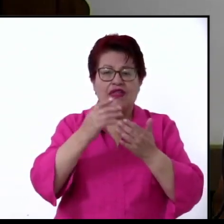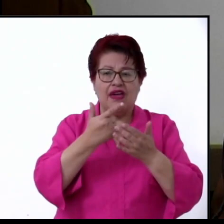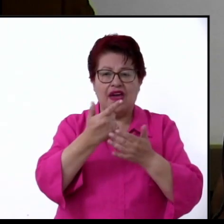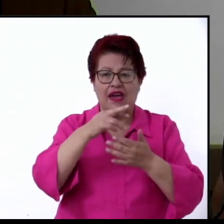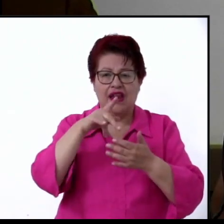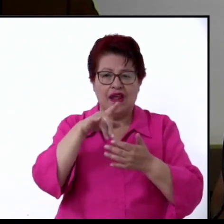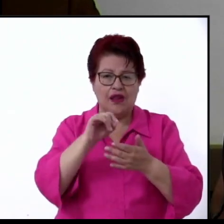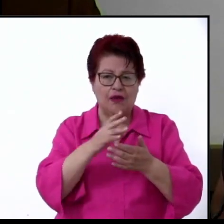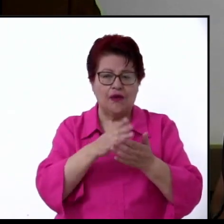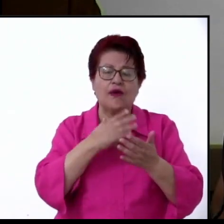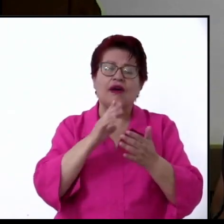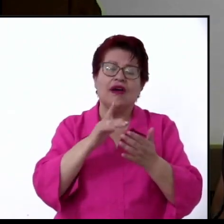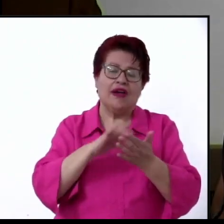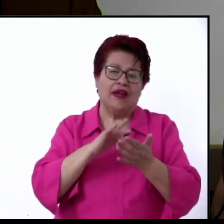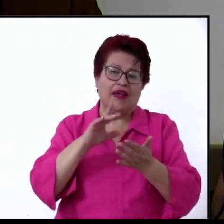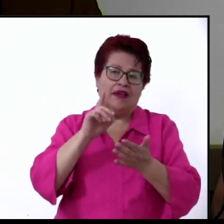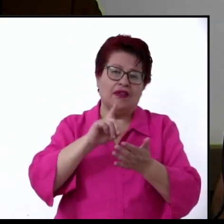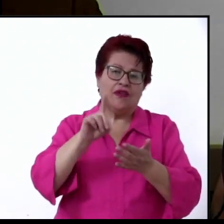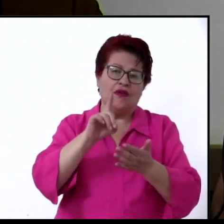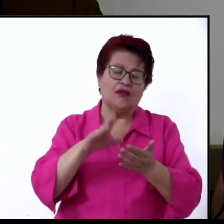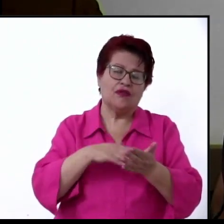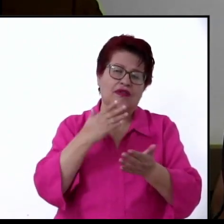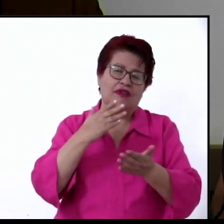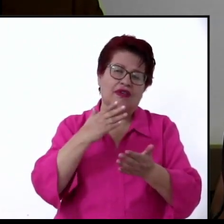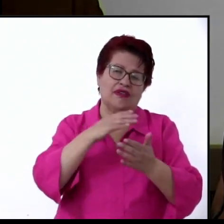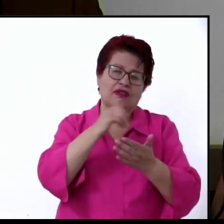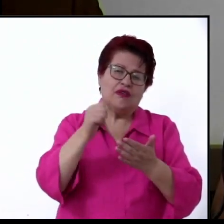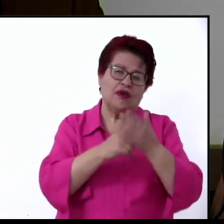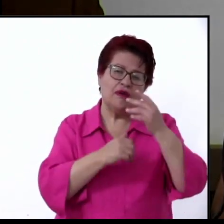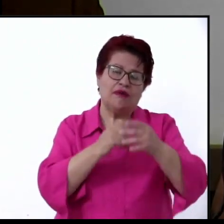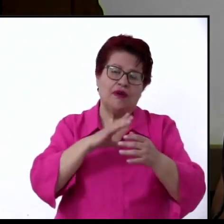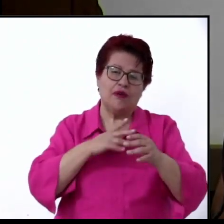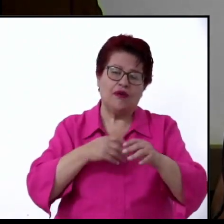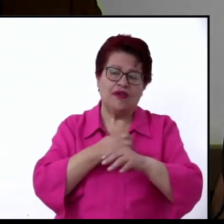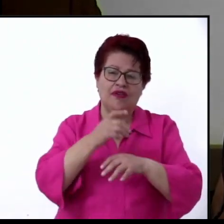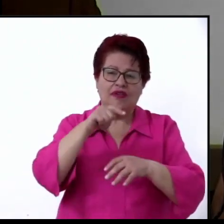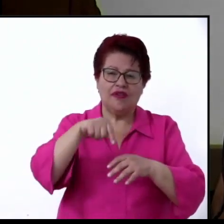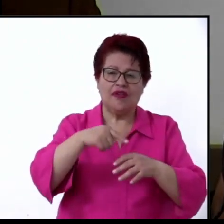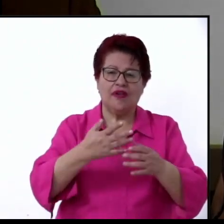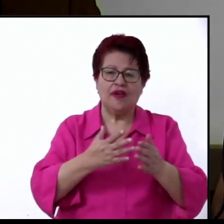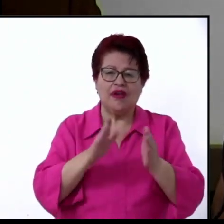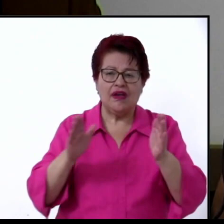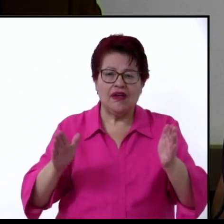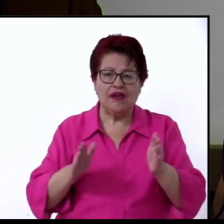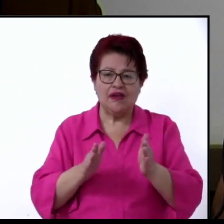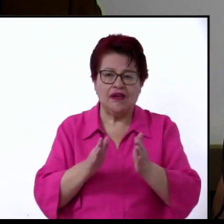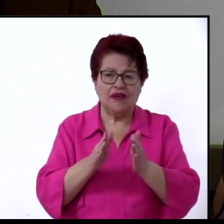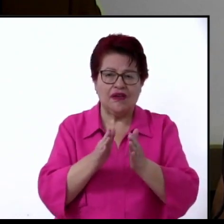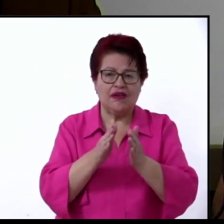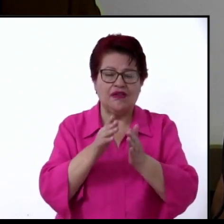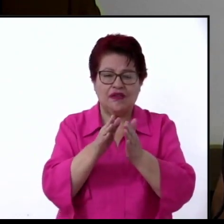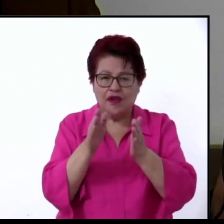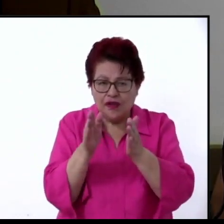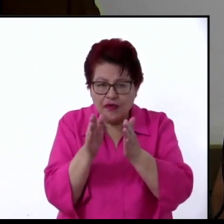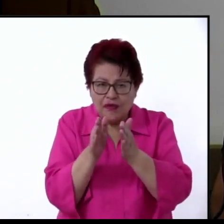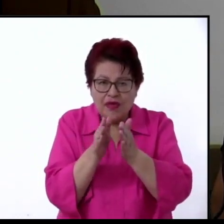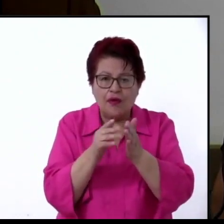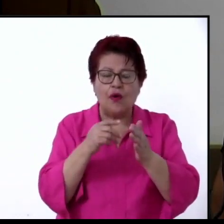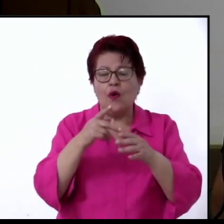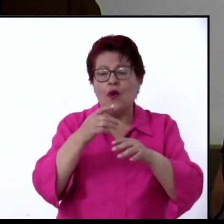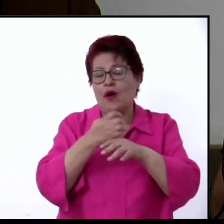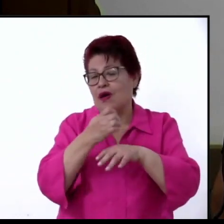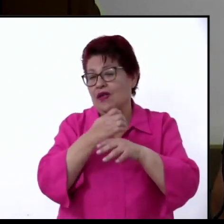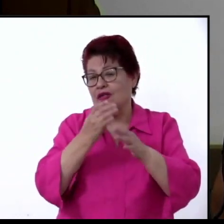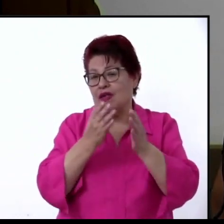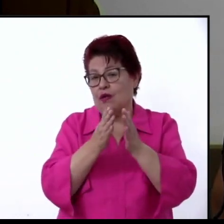género. Afortunadamente, la Ciudad de México es la entidad de nuestro país que tiene la brecha salarial menor, pero